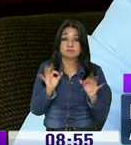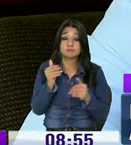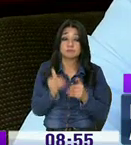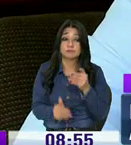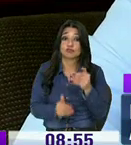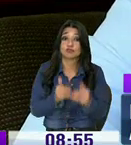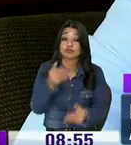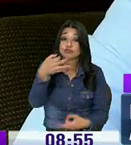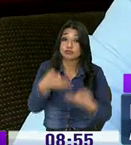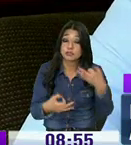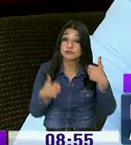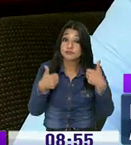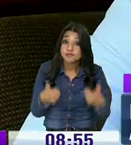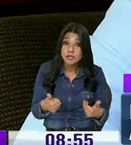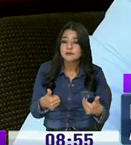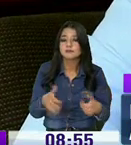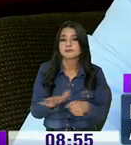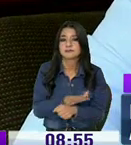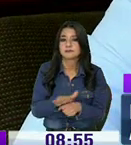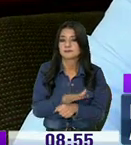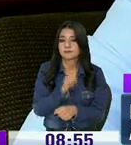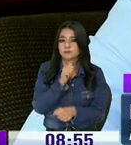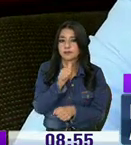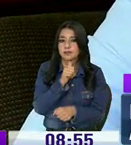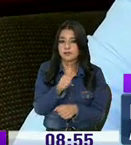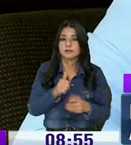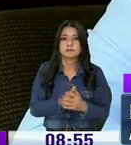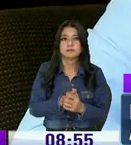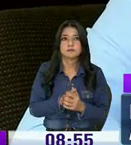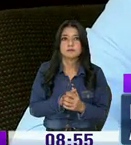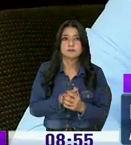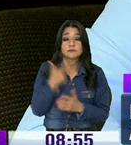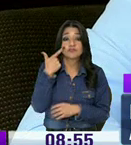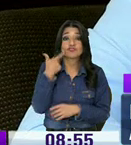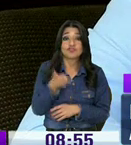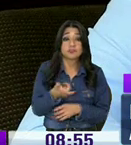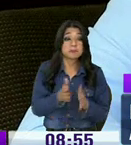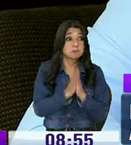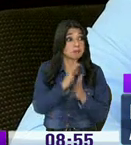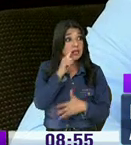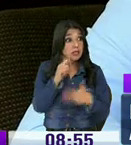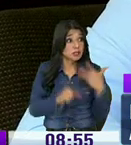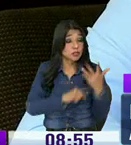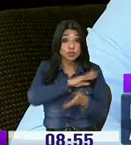jurisdiccional suficiente dentro del proceso. Todo lo solicitado por la Fiscalía